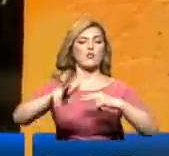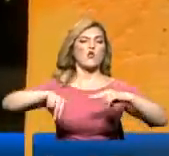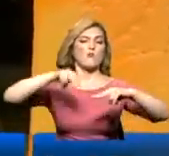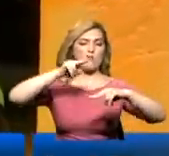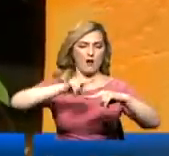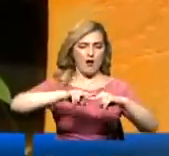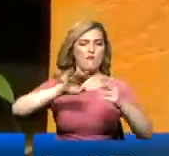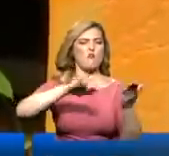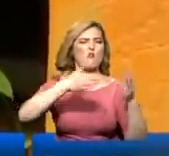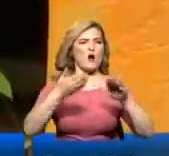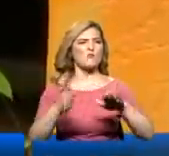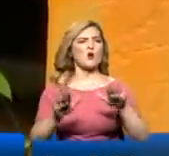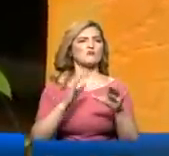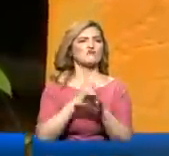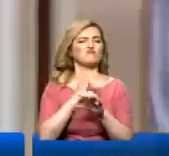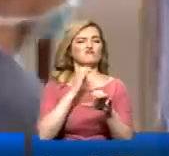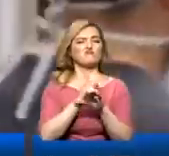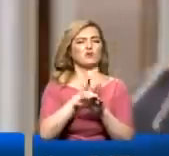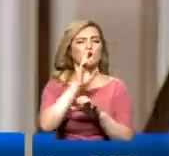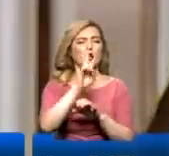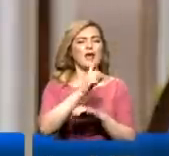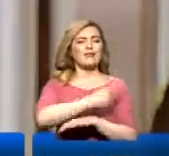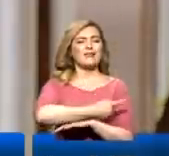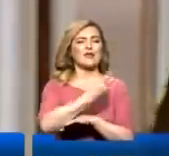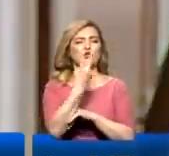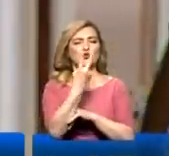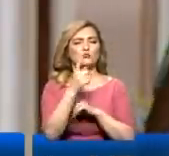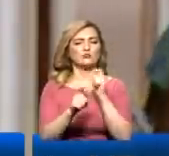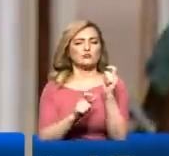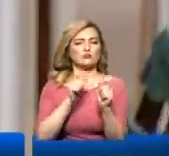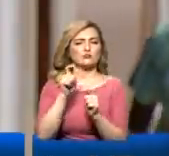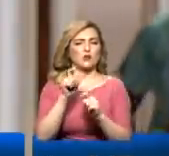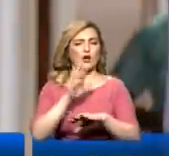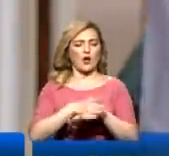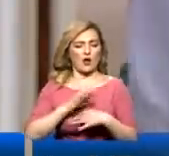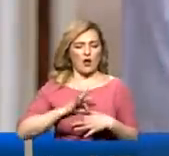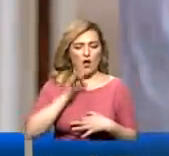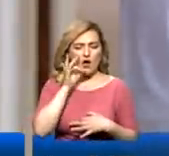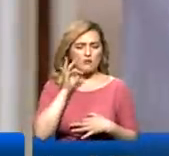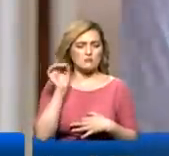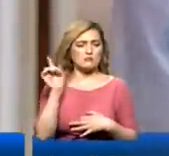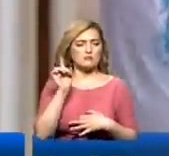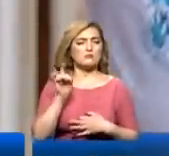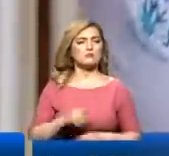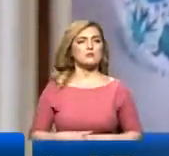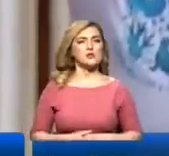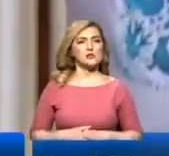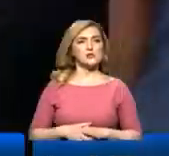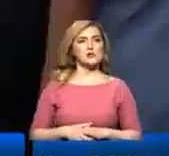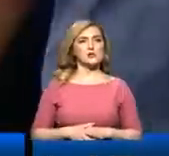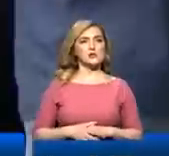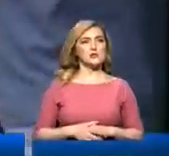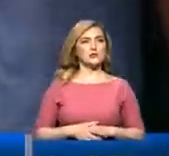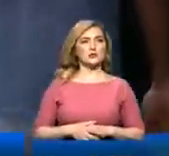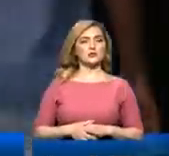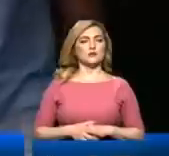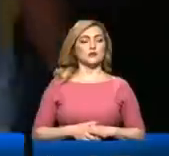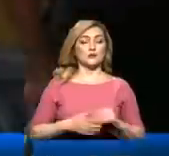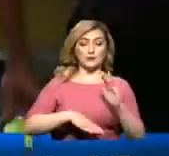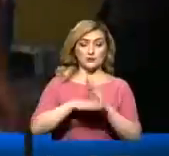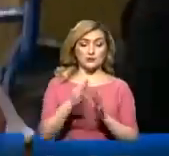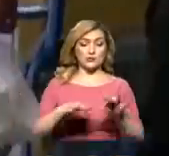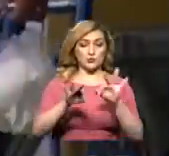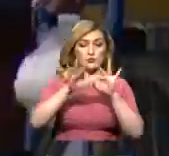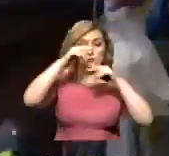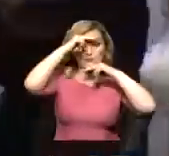realidad de alrededor de 2 personas por día y no a causa de COVID-19. Y otra noticia también alentadora es